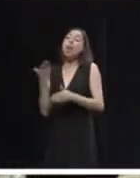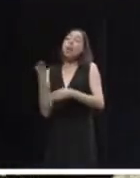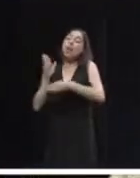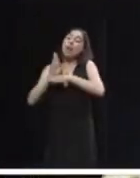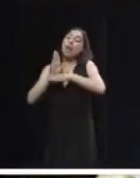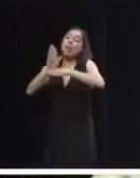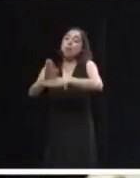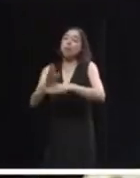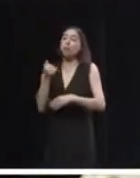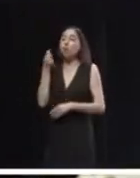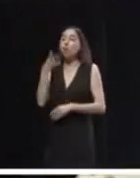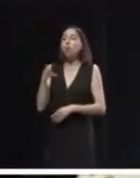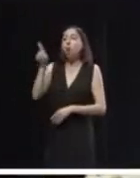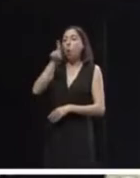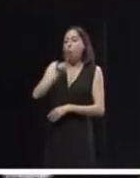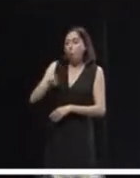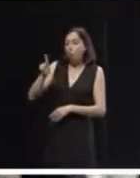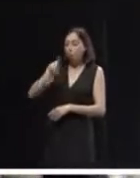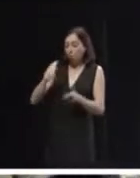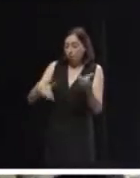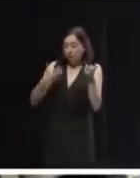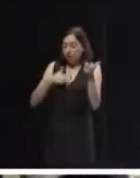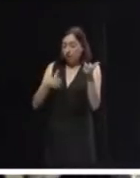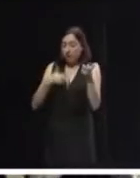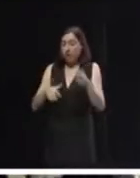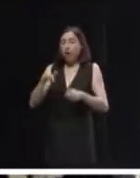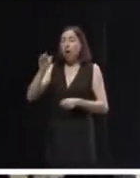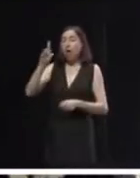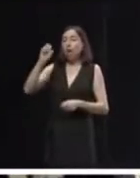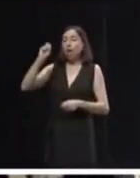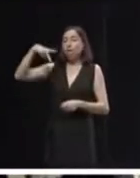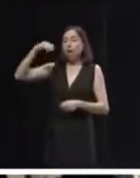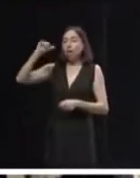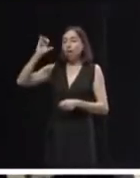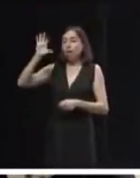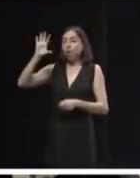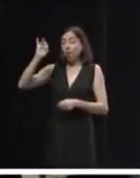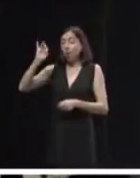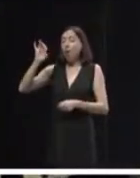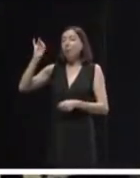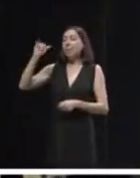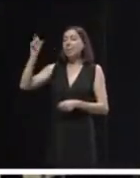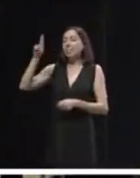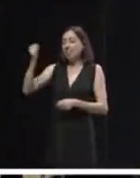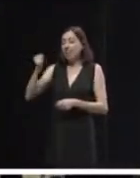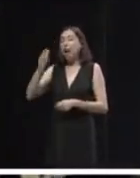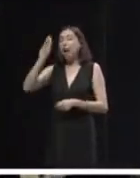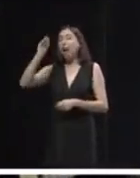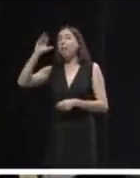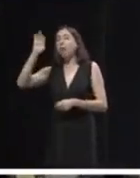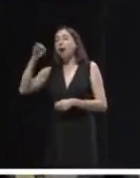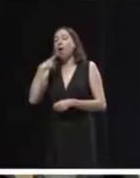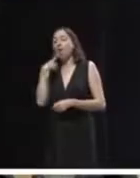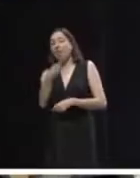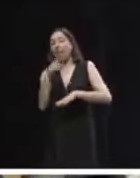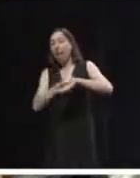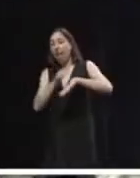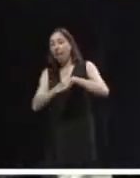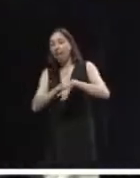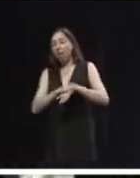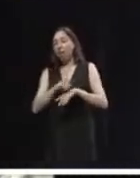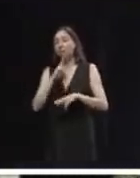a nuestro candidato número uno por Sevilla, Francisco Sierra, Paco Sierra, que le dicen los amigos.